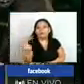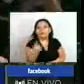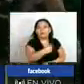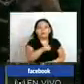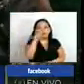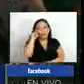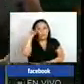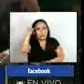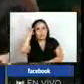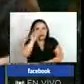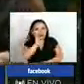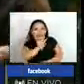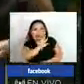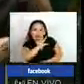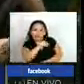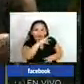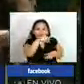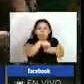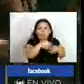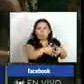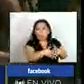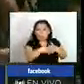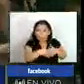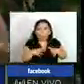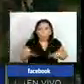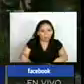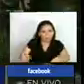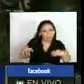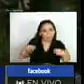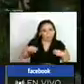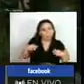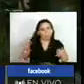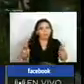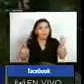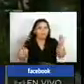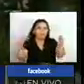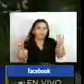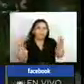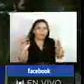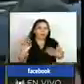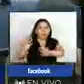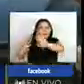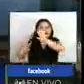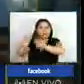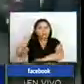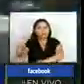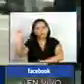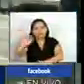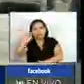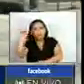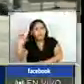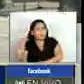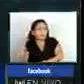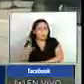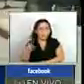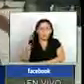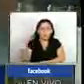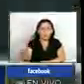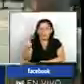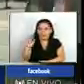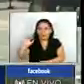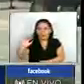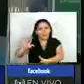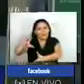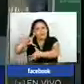afroestadounidenses estaría dispuesto a recibirla, en comparación con el 74% de los adultos blancos y